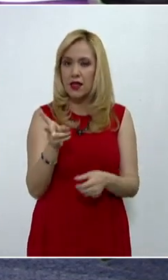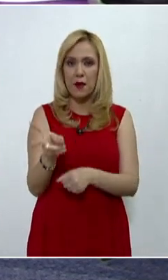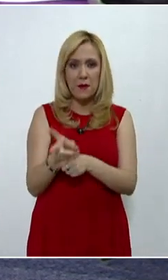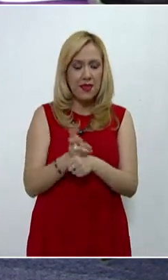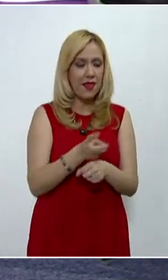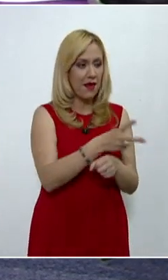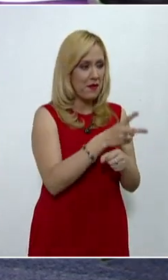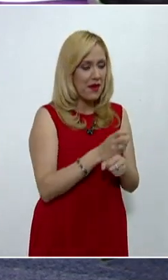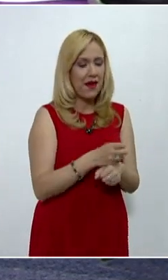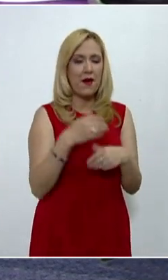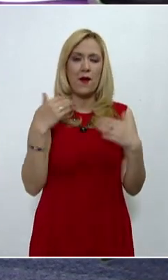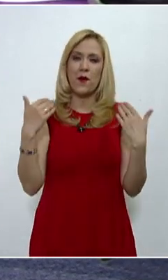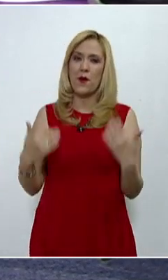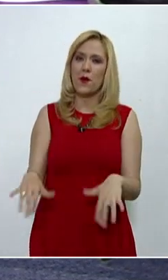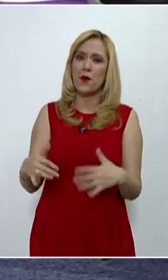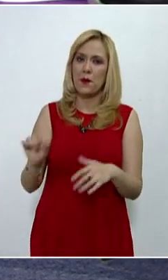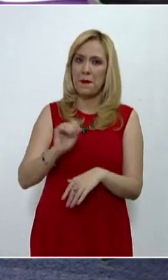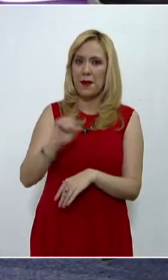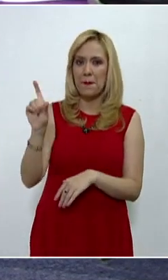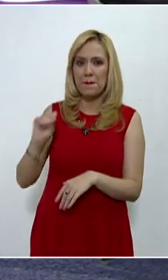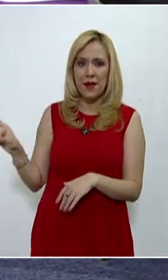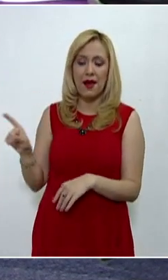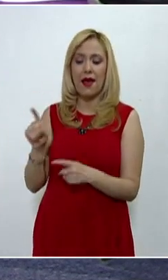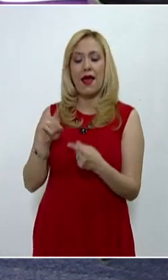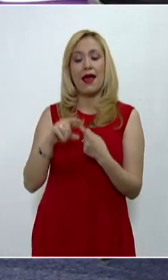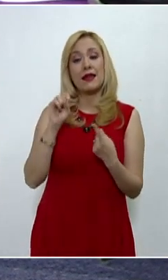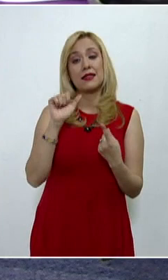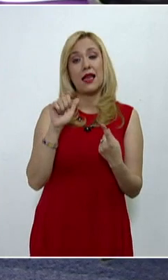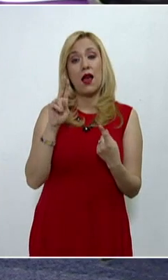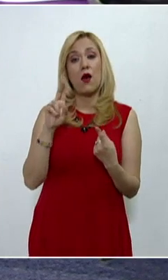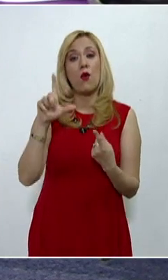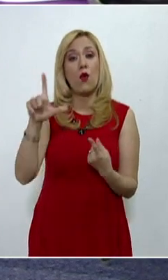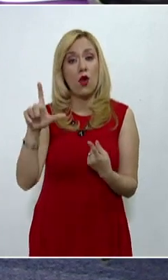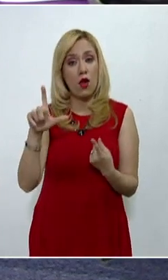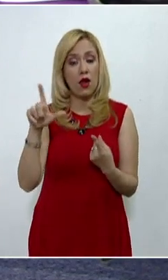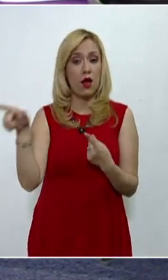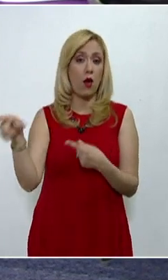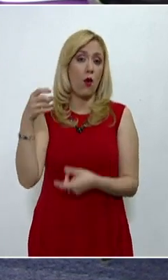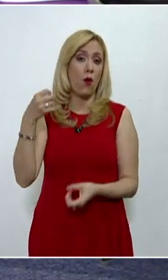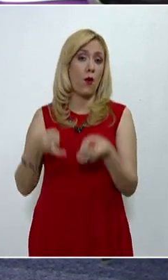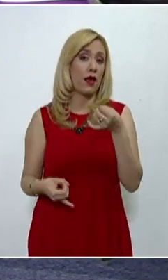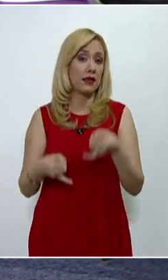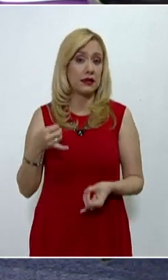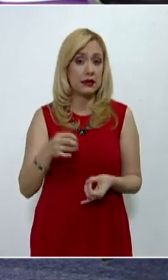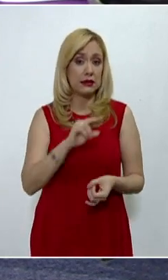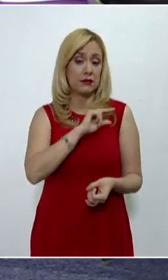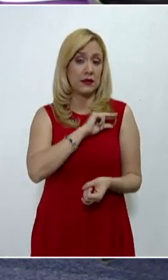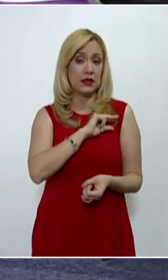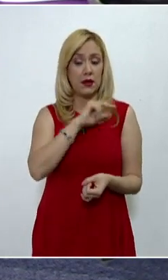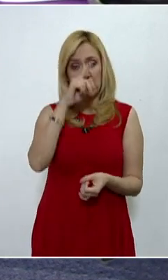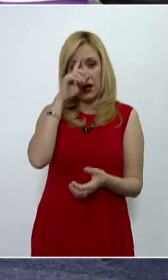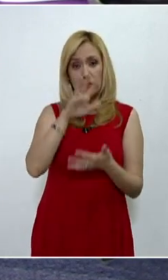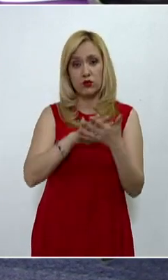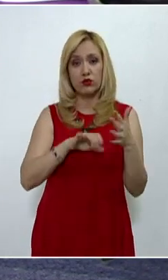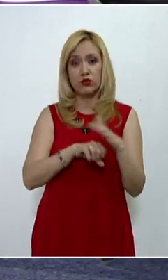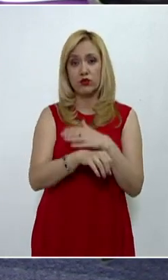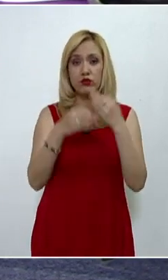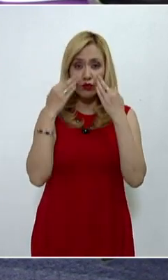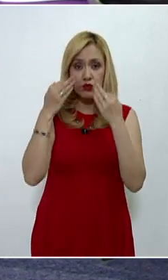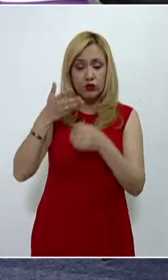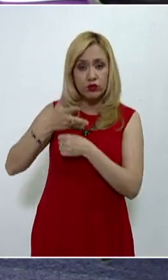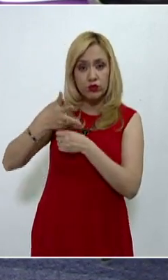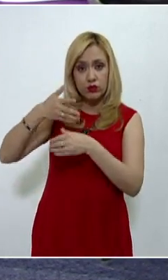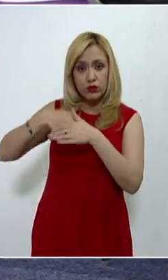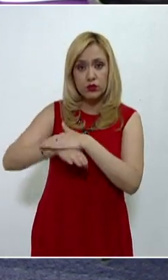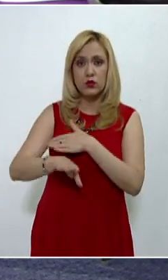Muchas gracias por acompañarnos. Se encuentra con nosotros Saúl Cota Murillo. Él es juez de distrito especializado en el sistema penal acusatorio adscrito